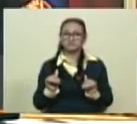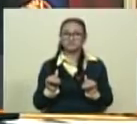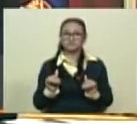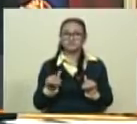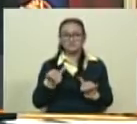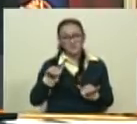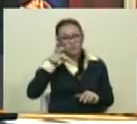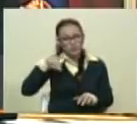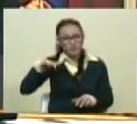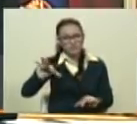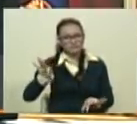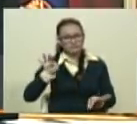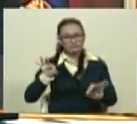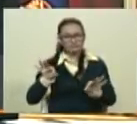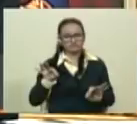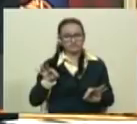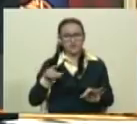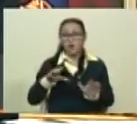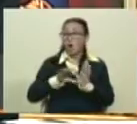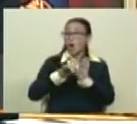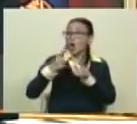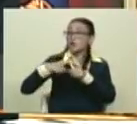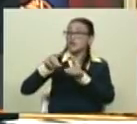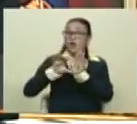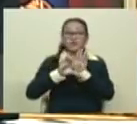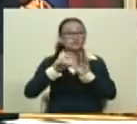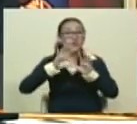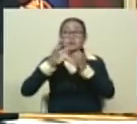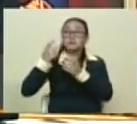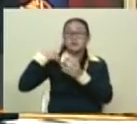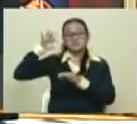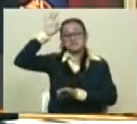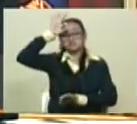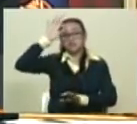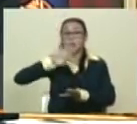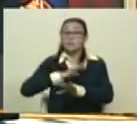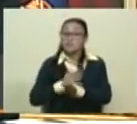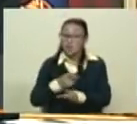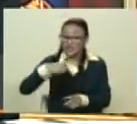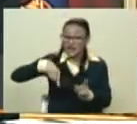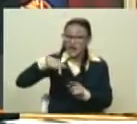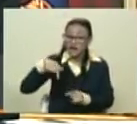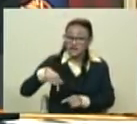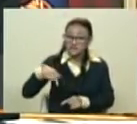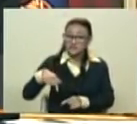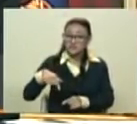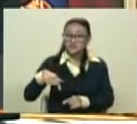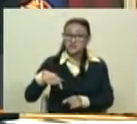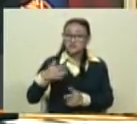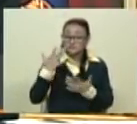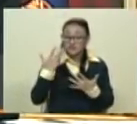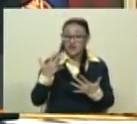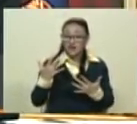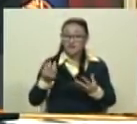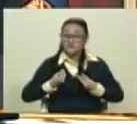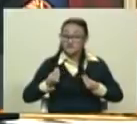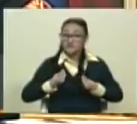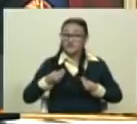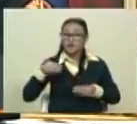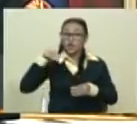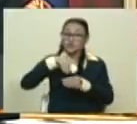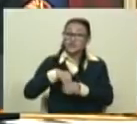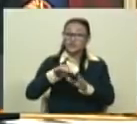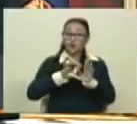No sé en qué constituciones del mundo el poder constituyente originario está contemplado y vivo dentro de la